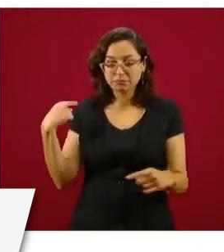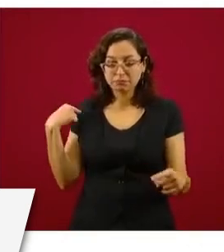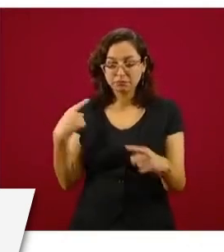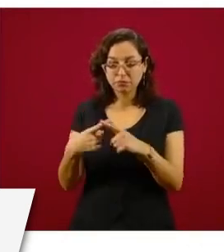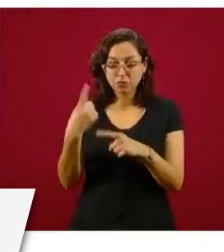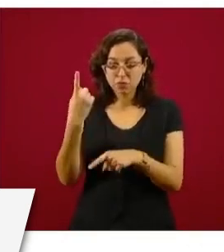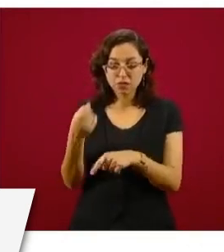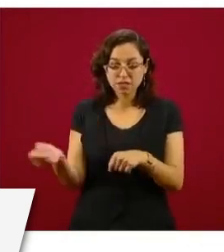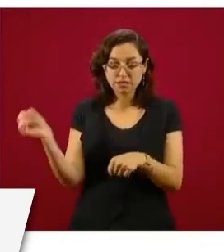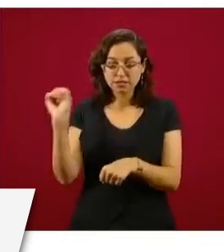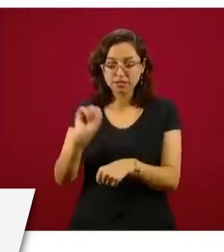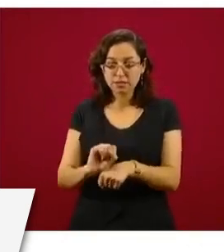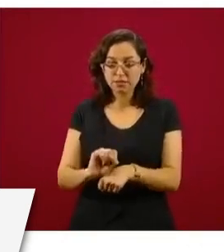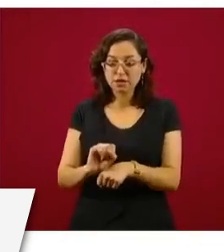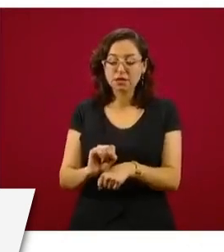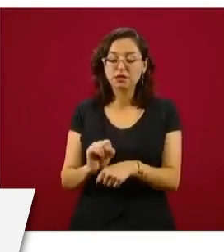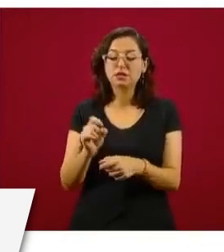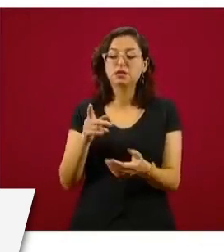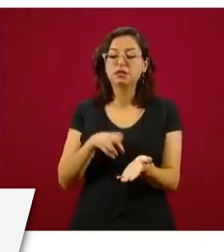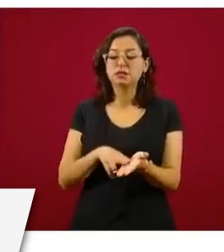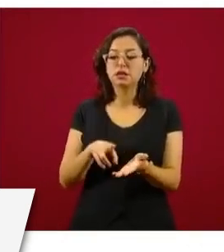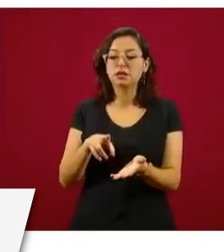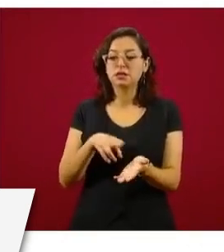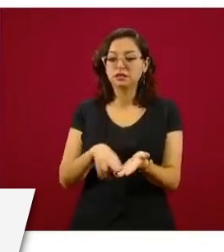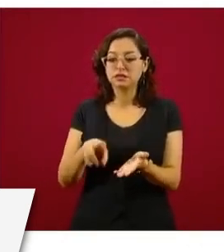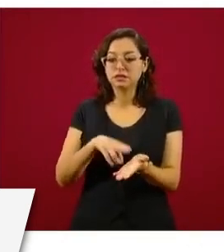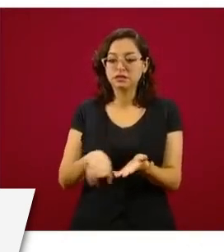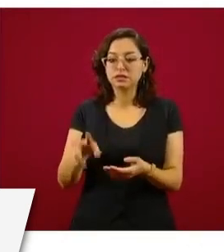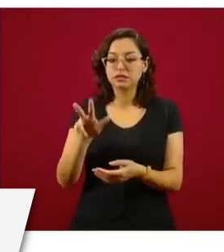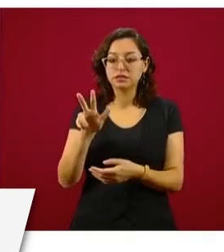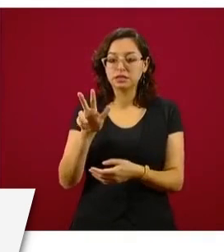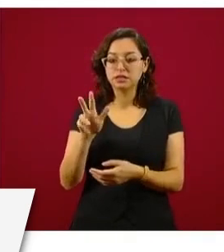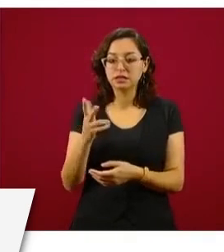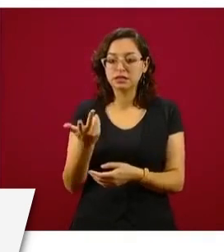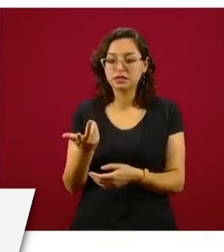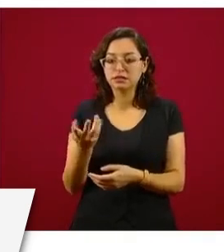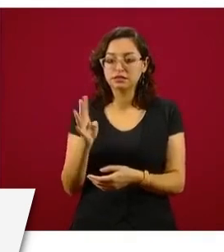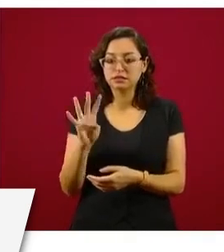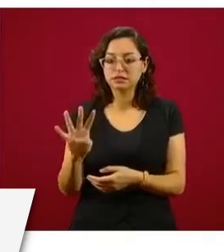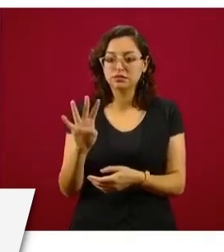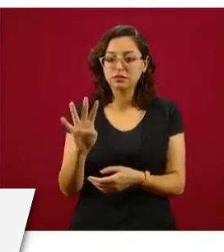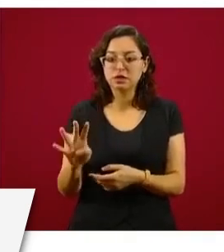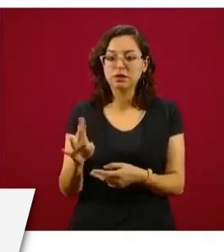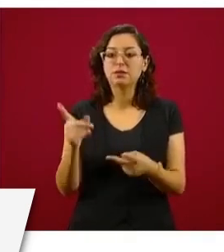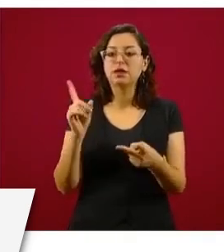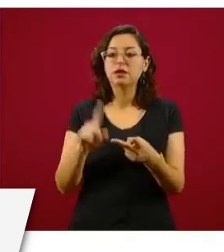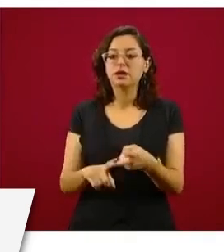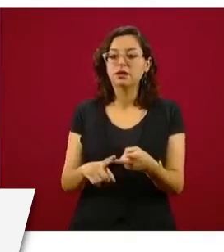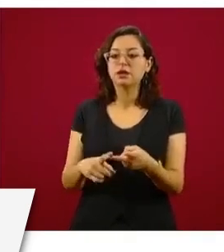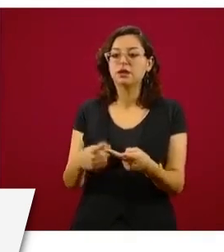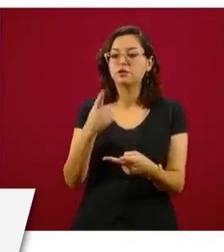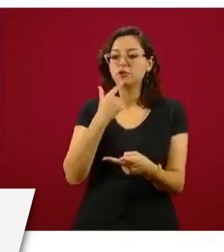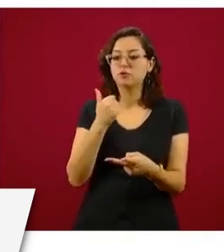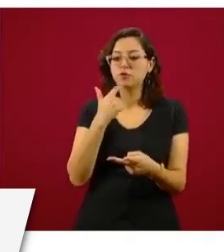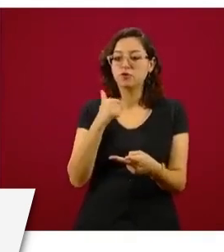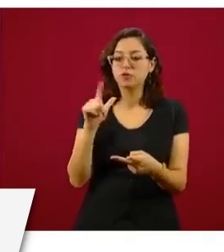de 18.59 para el diésel, 17 pesos con 27 centavos por litro para la premium